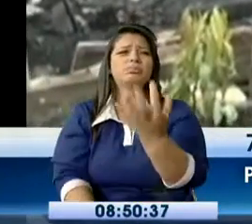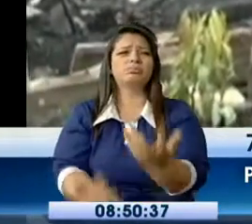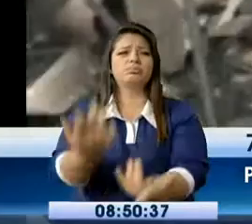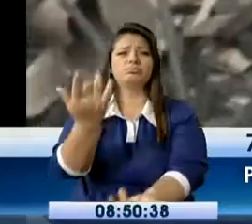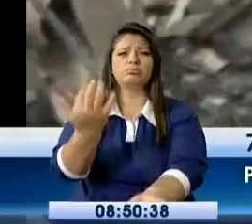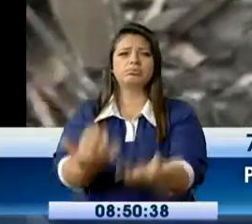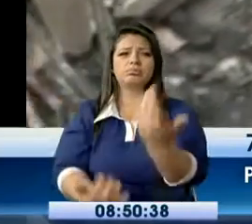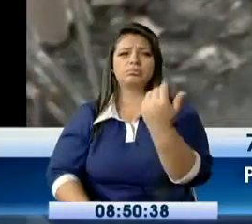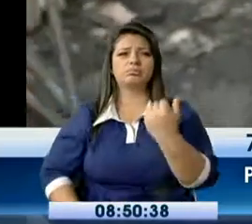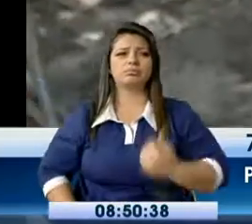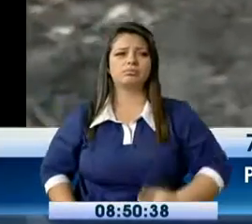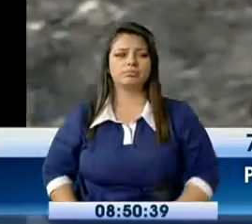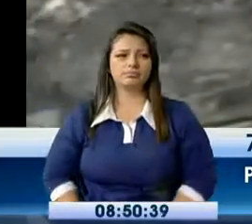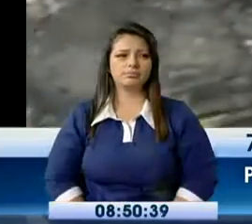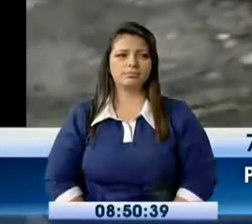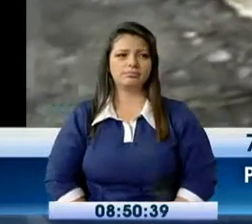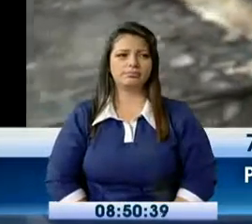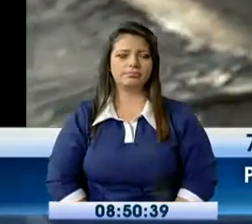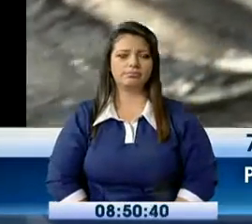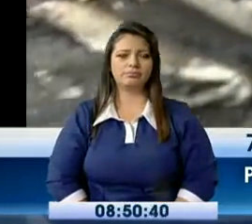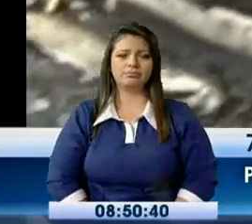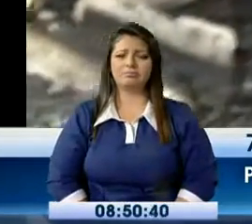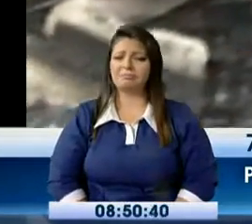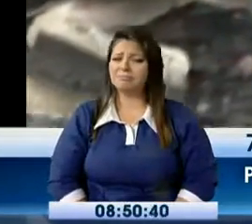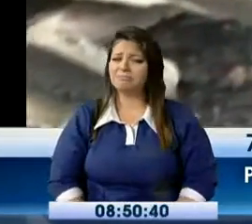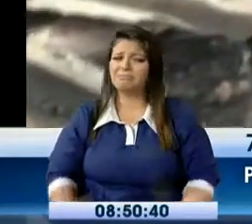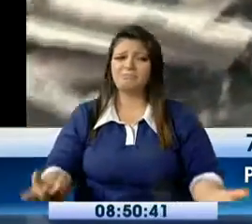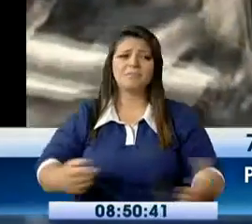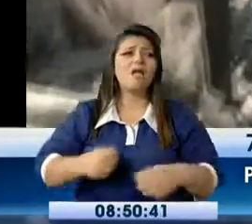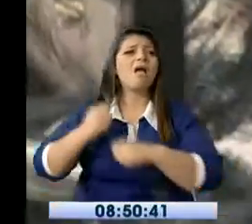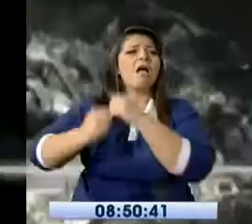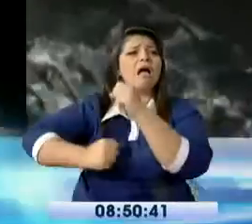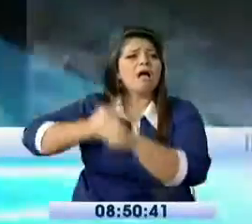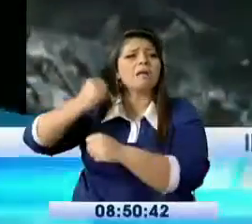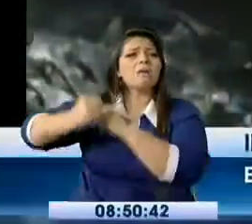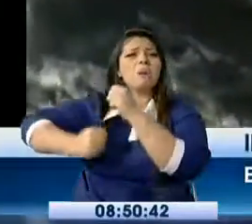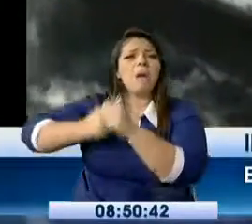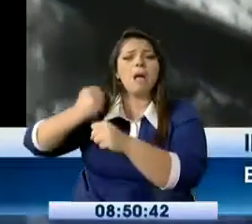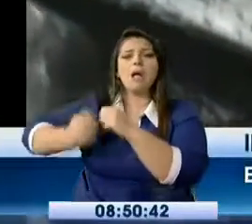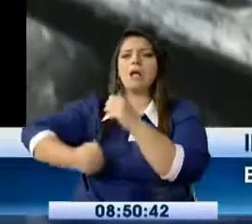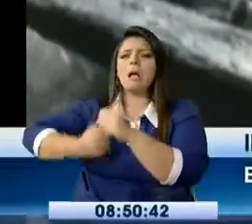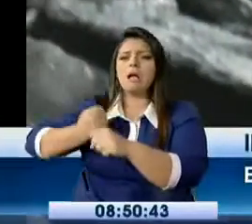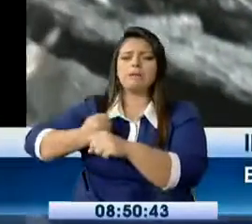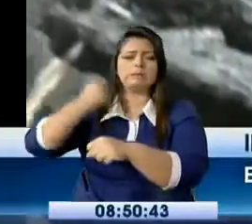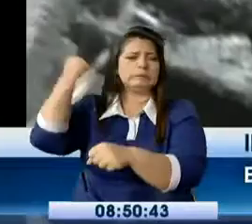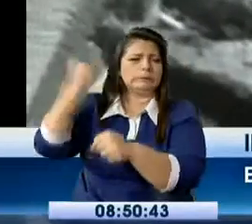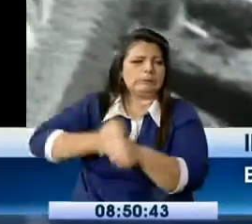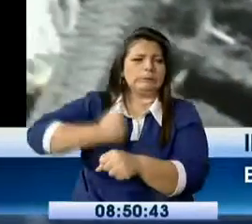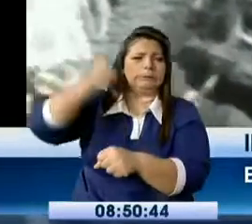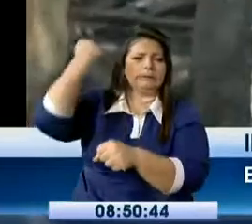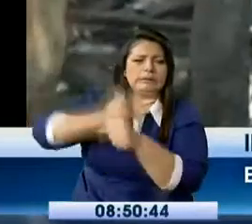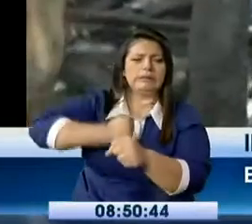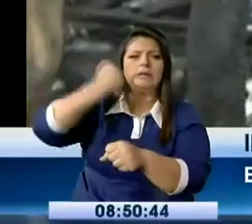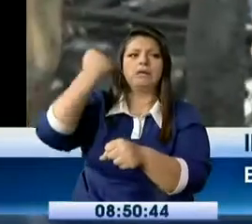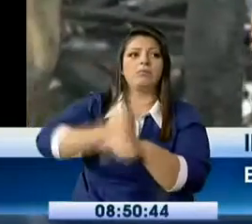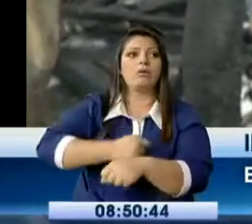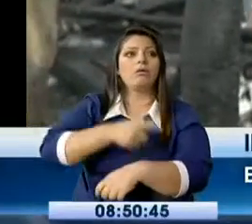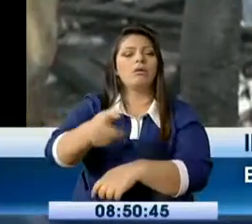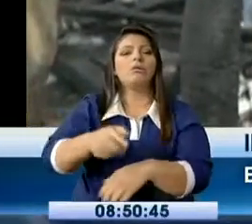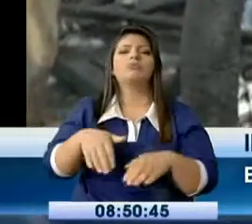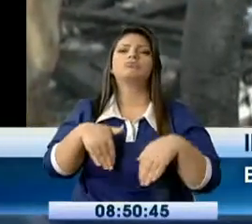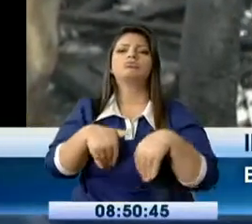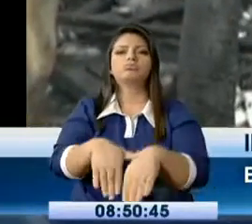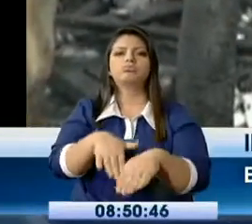los escombros la herramienta de trabajo que por años le ayudó a subsistir. Su máquina de coser, al igual que todas sus pertenencias,